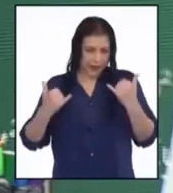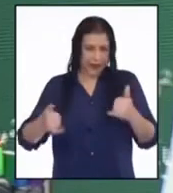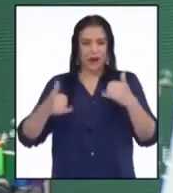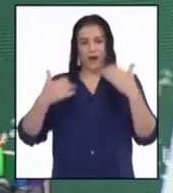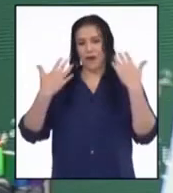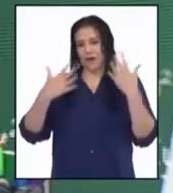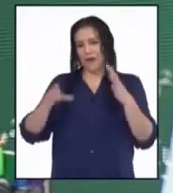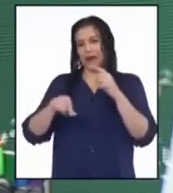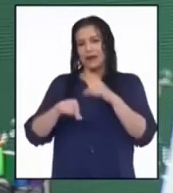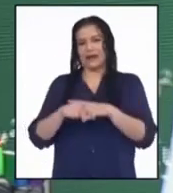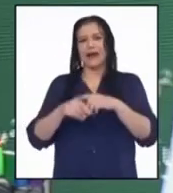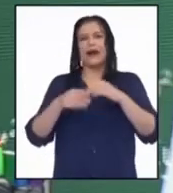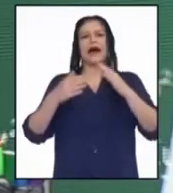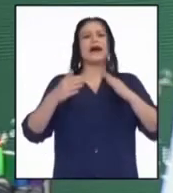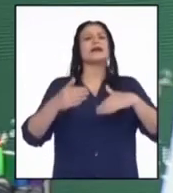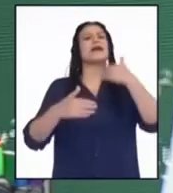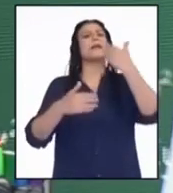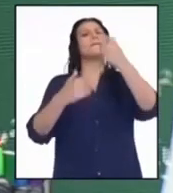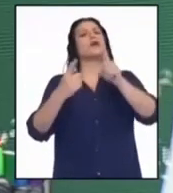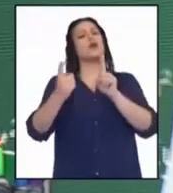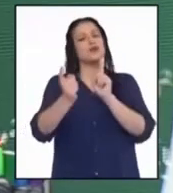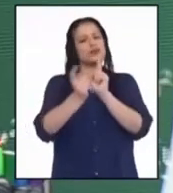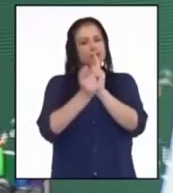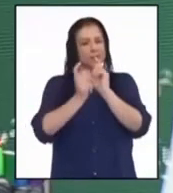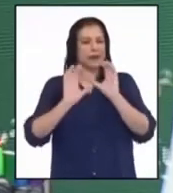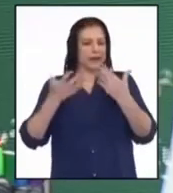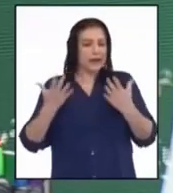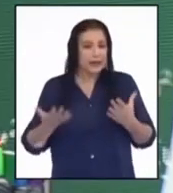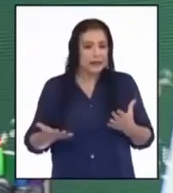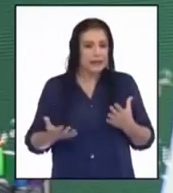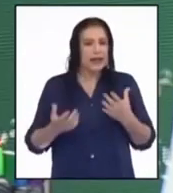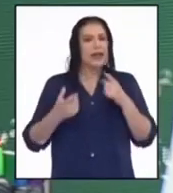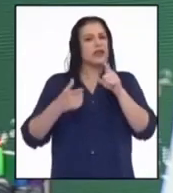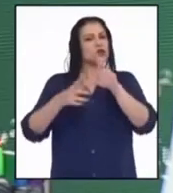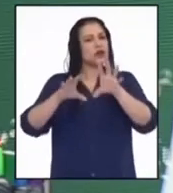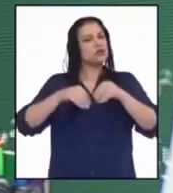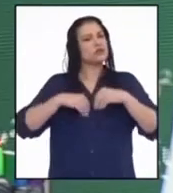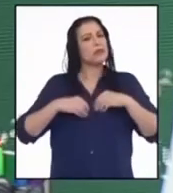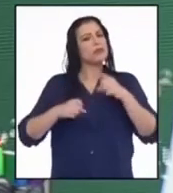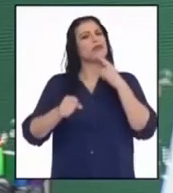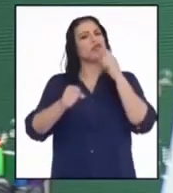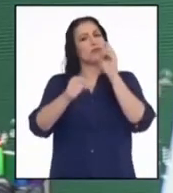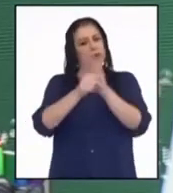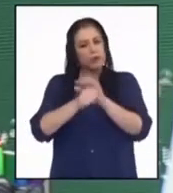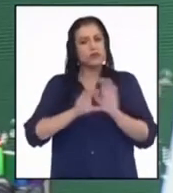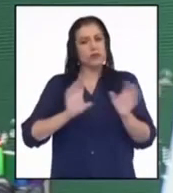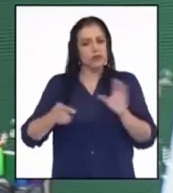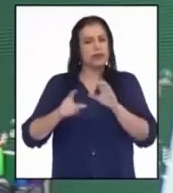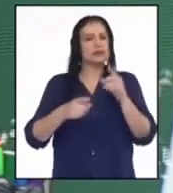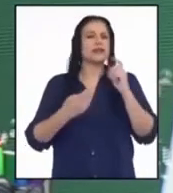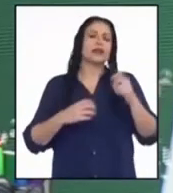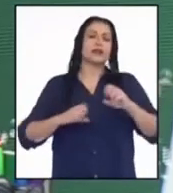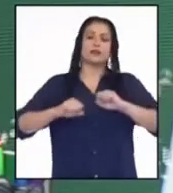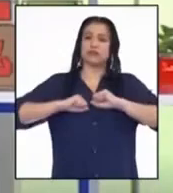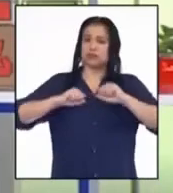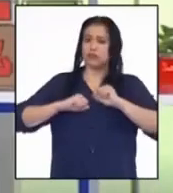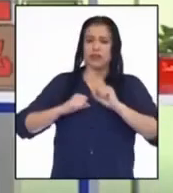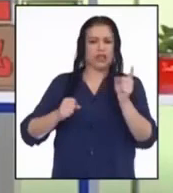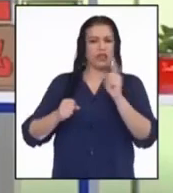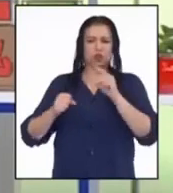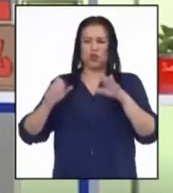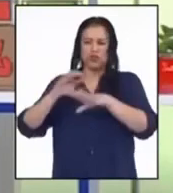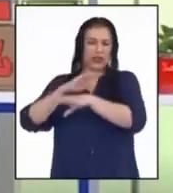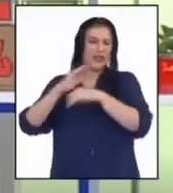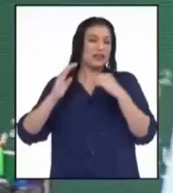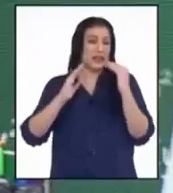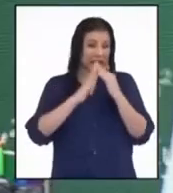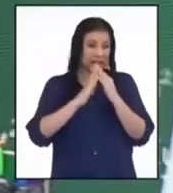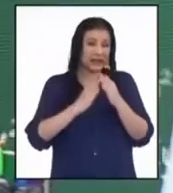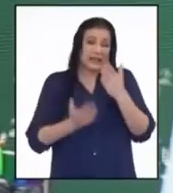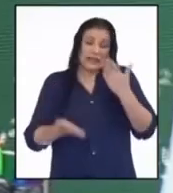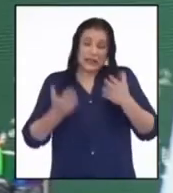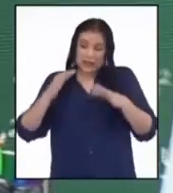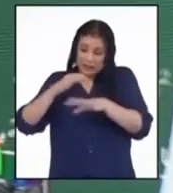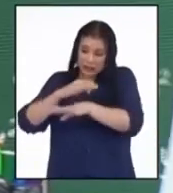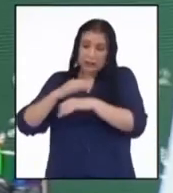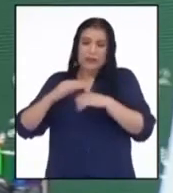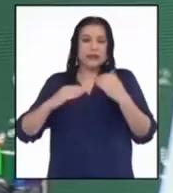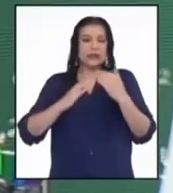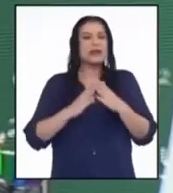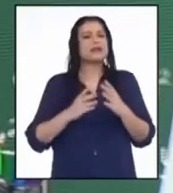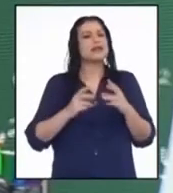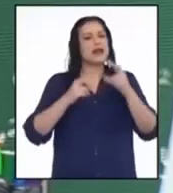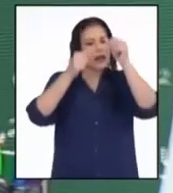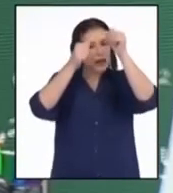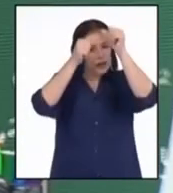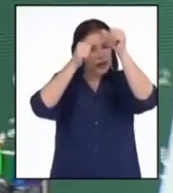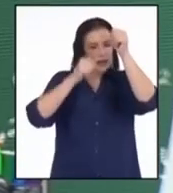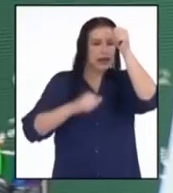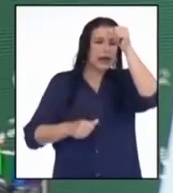Ahora sí, hasta el próximo programa y asumamos todos el compromiso de hacer nuestras actividades físicas sin salir de casa. Y si salen, recuerden